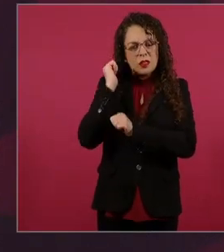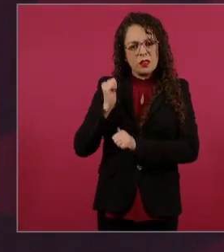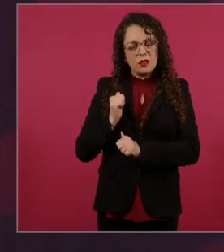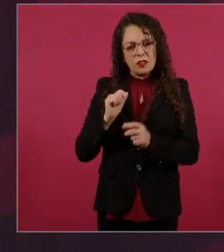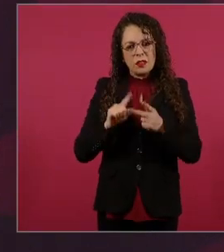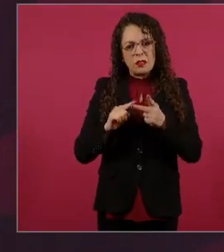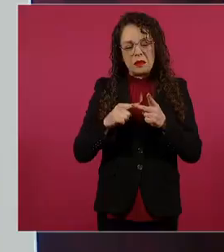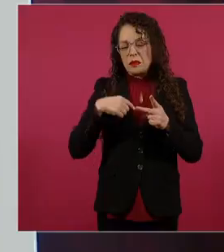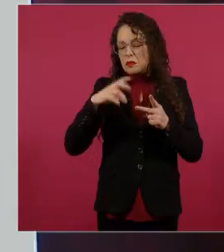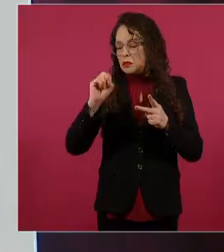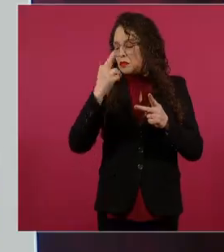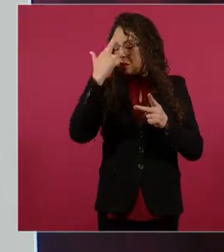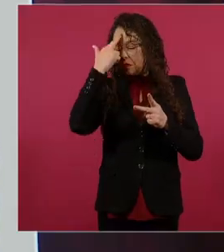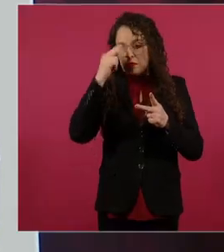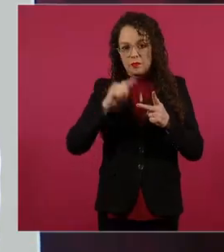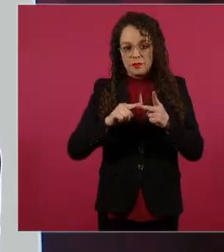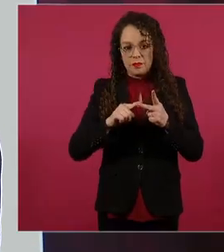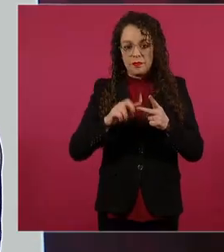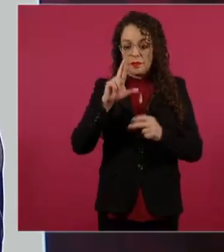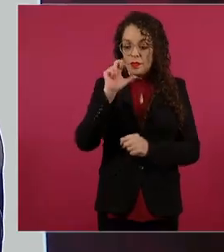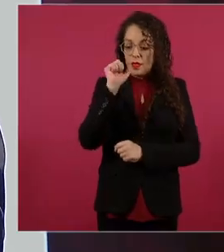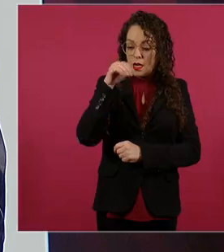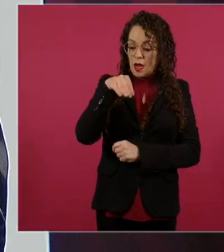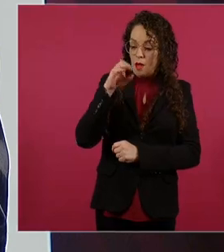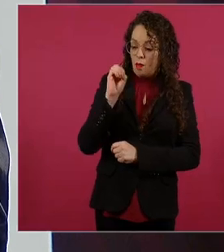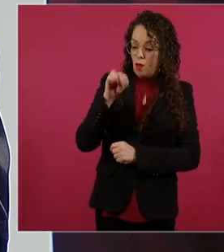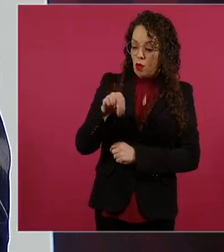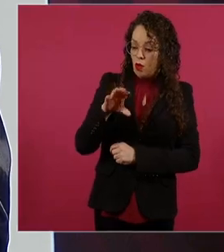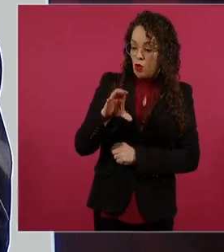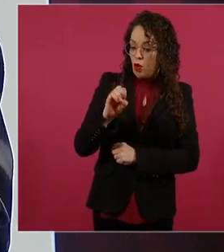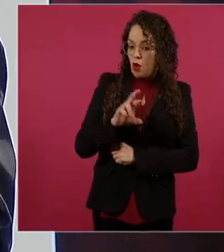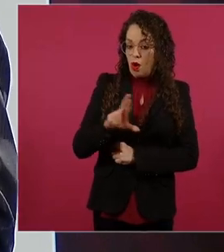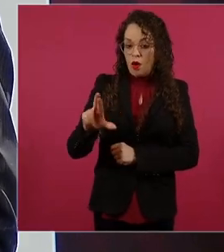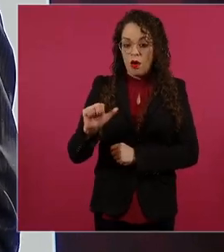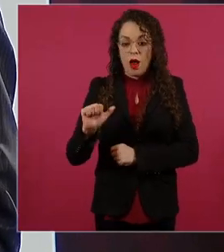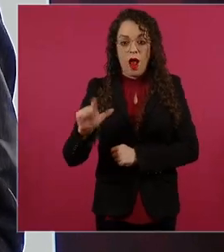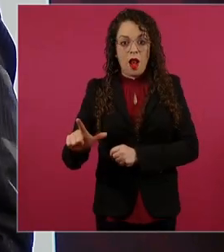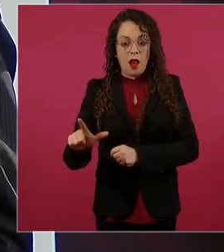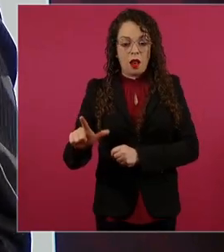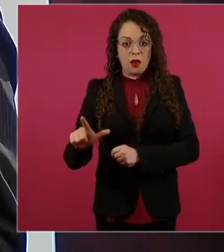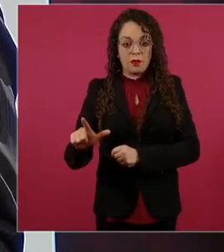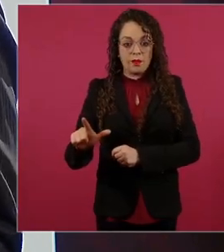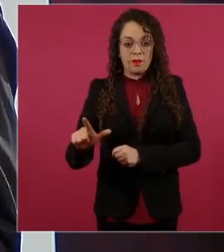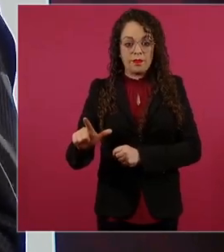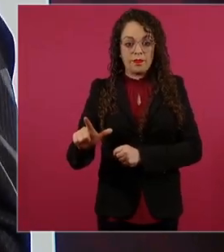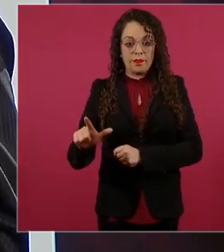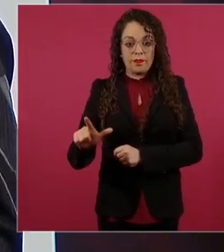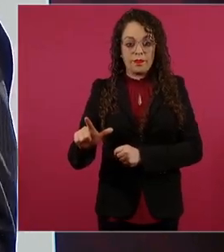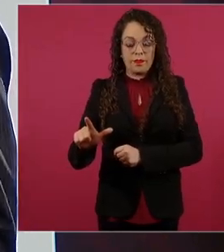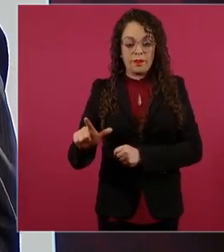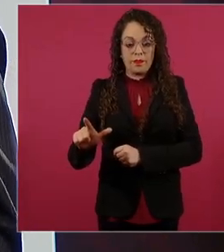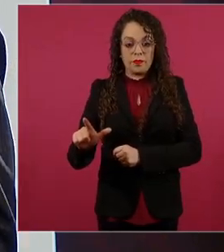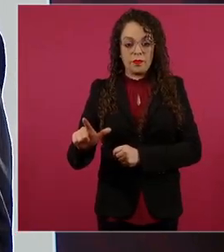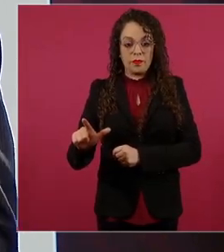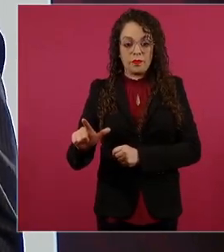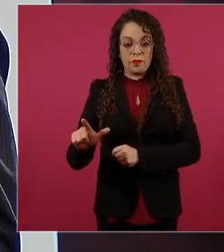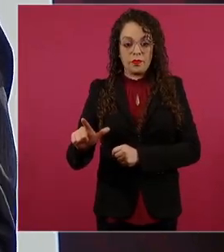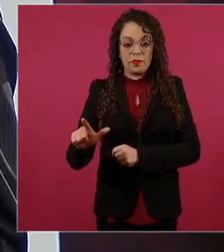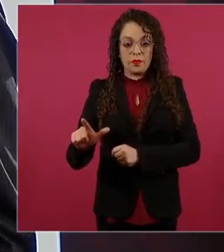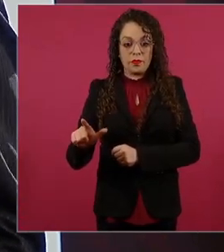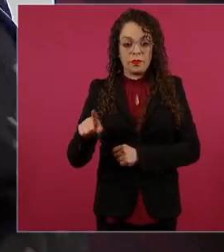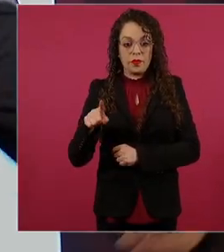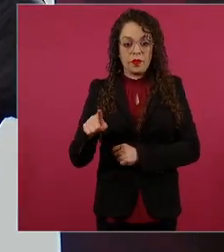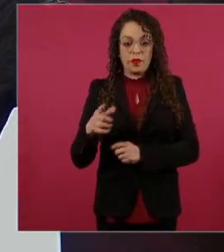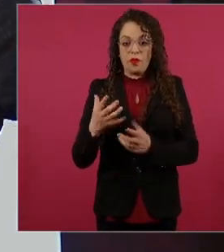entonces Ramón Corral que era muy reaccionario pero no